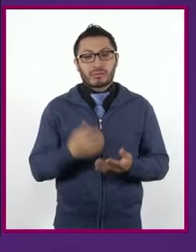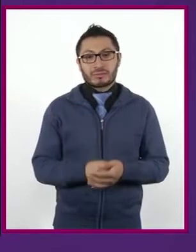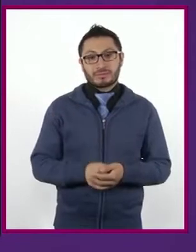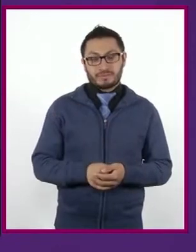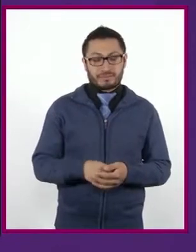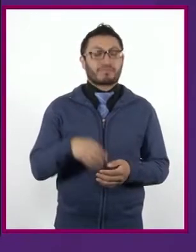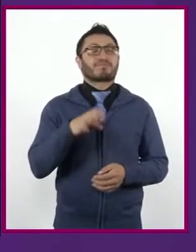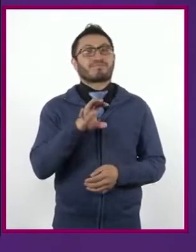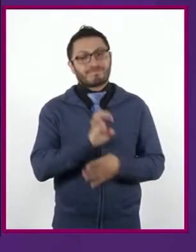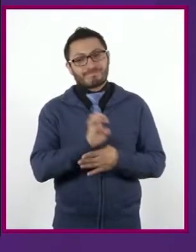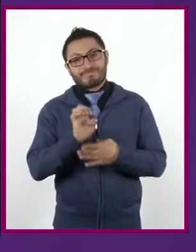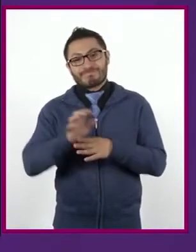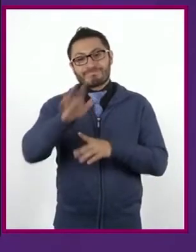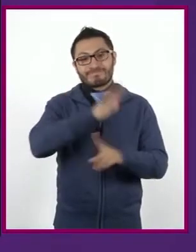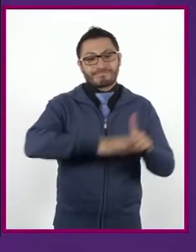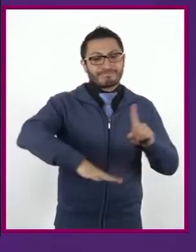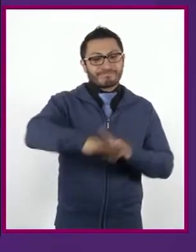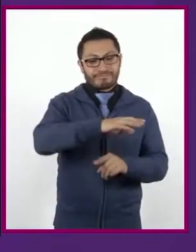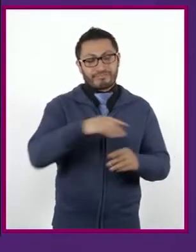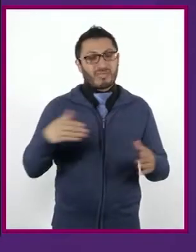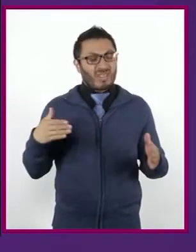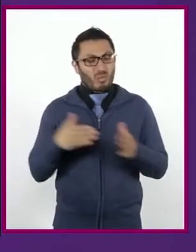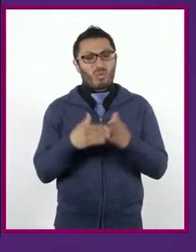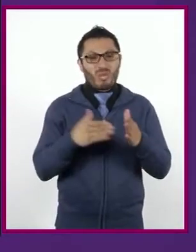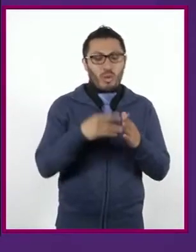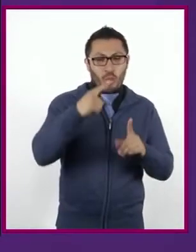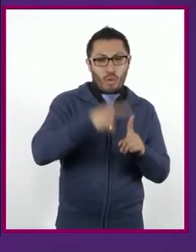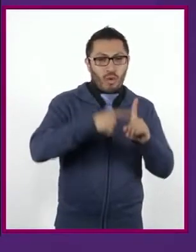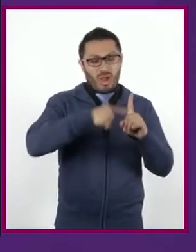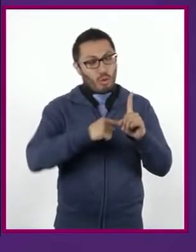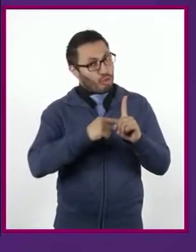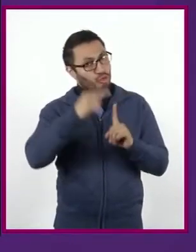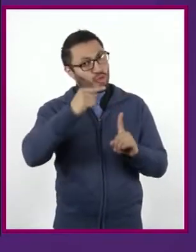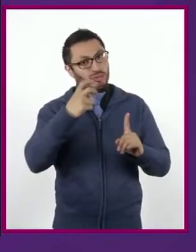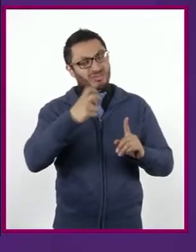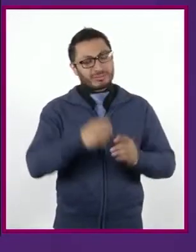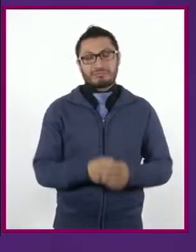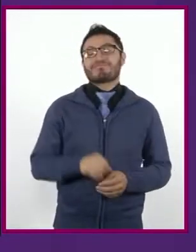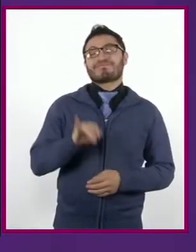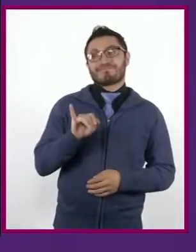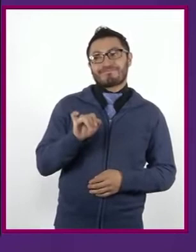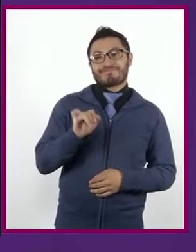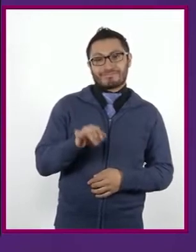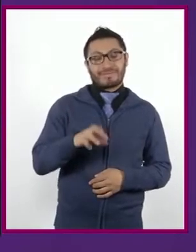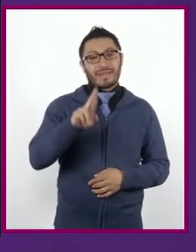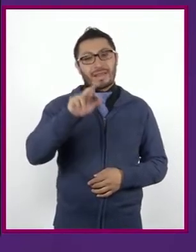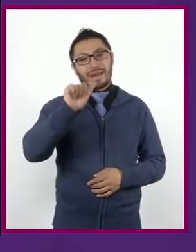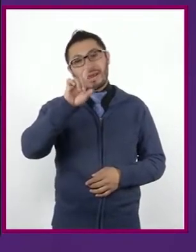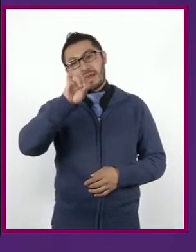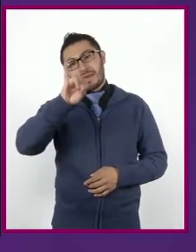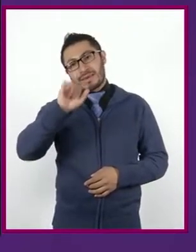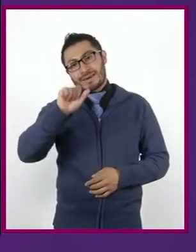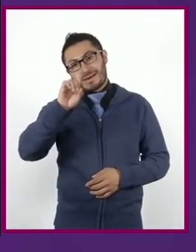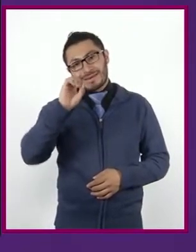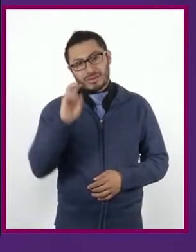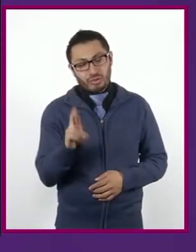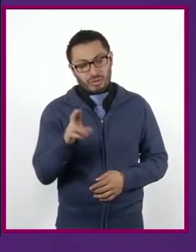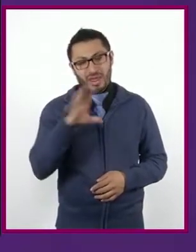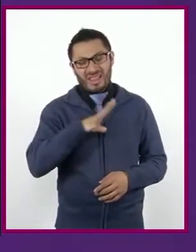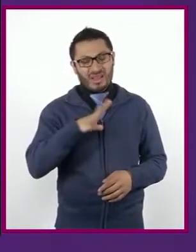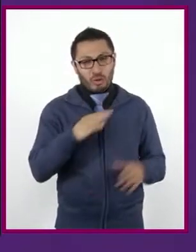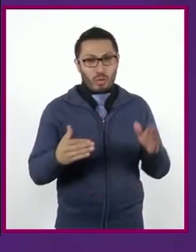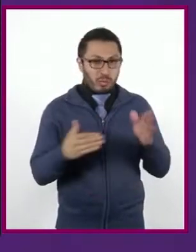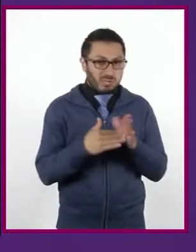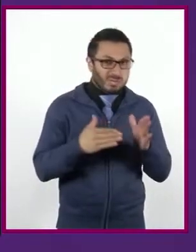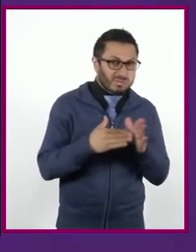entonces el radiador impide que la temperatura del motor aumente más allá del nivel adecuado. Así es, el radiador permite mantener su temperatura